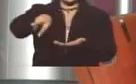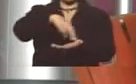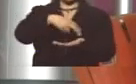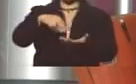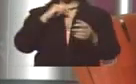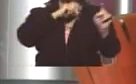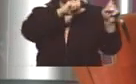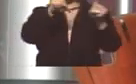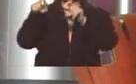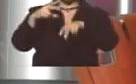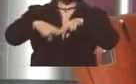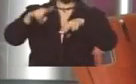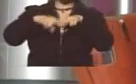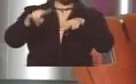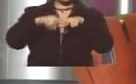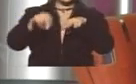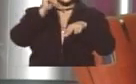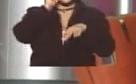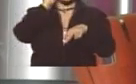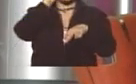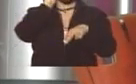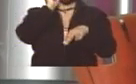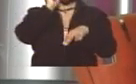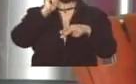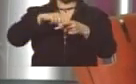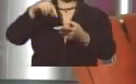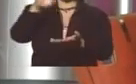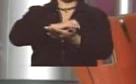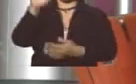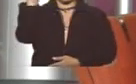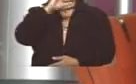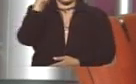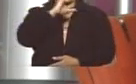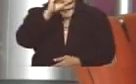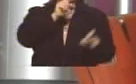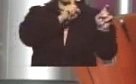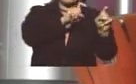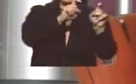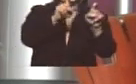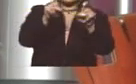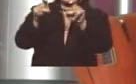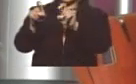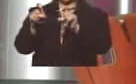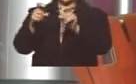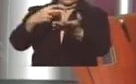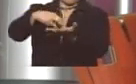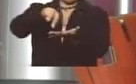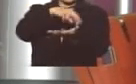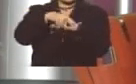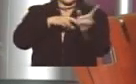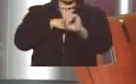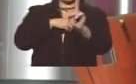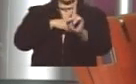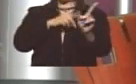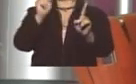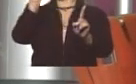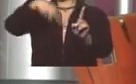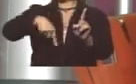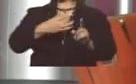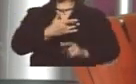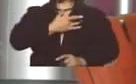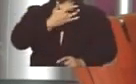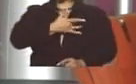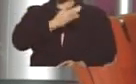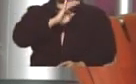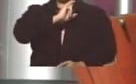Joropeándolo, enseñando a los niños de aquí, de la Gran Caracas, a no solamente a bailar el joropo, sino